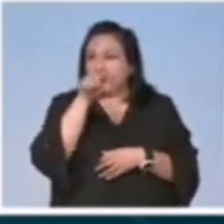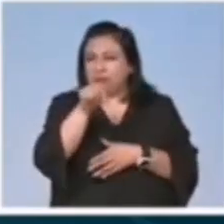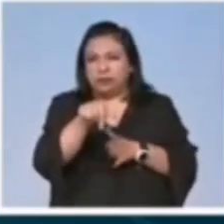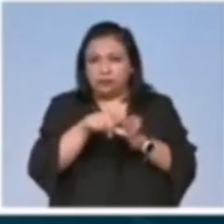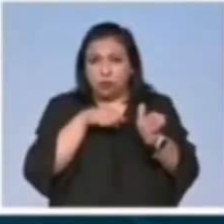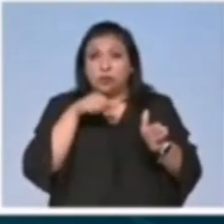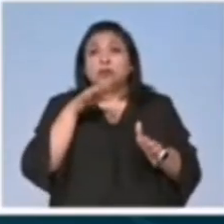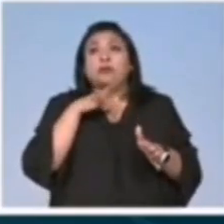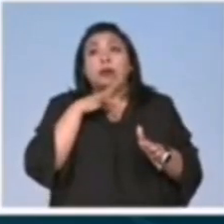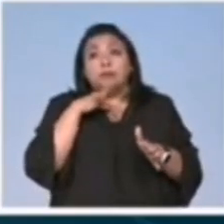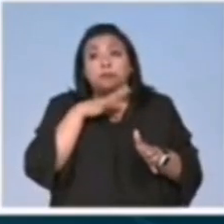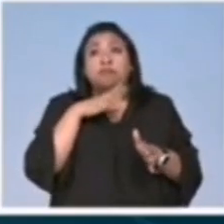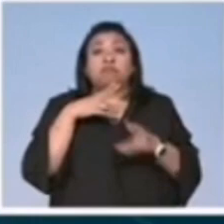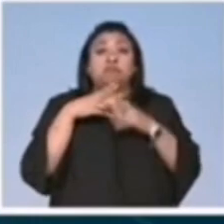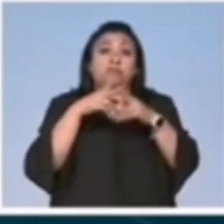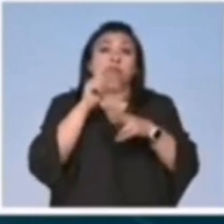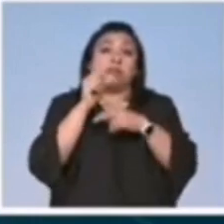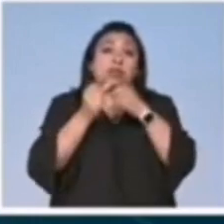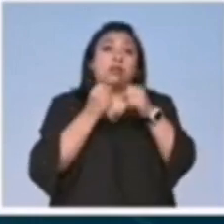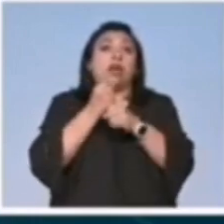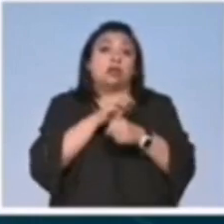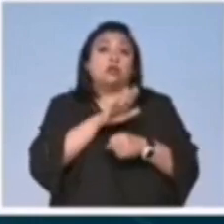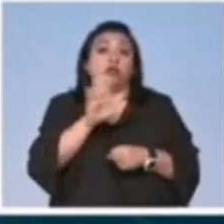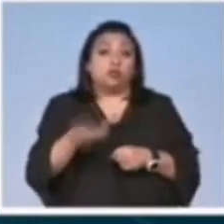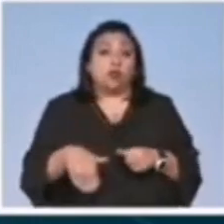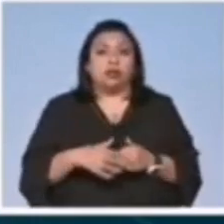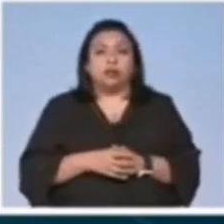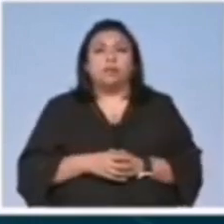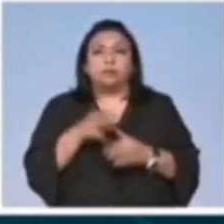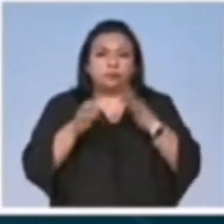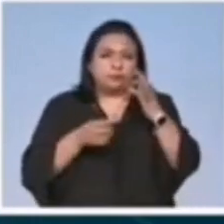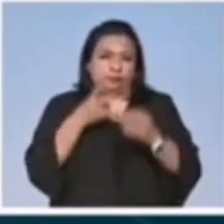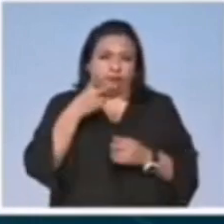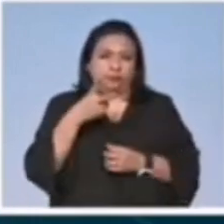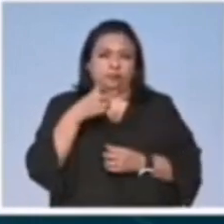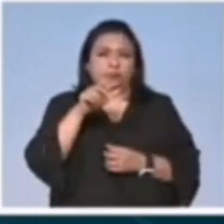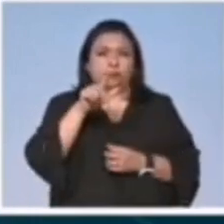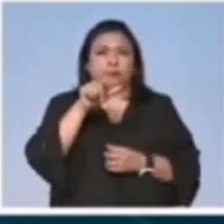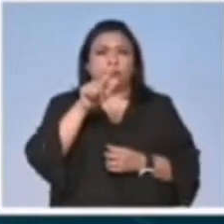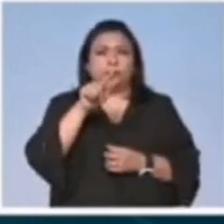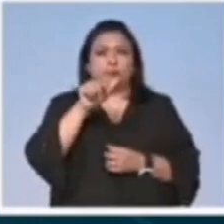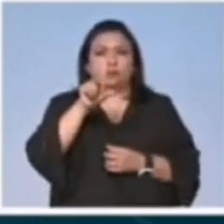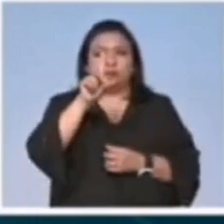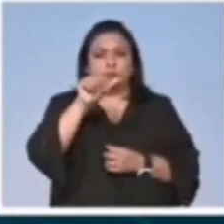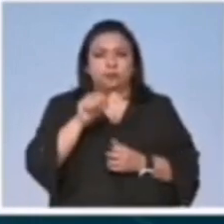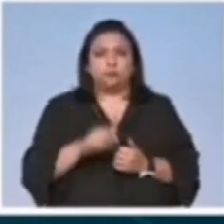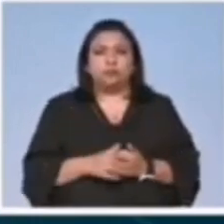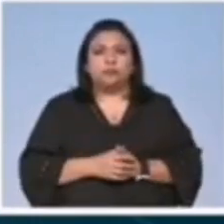habrán pasado 20 años de su fallecimiento. Noticias 22, Alberto Aranda.